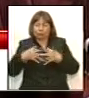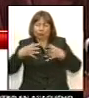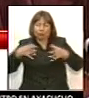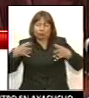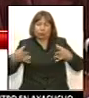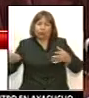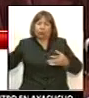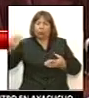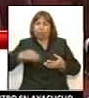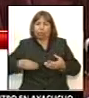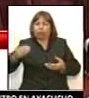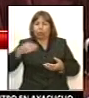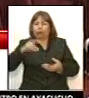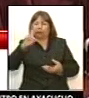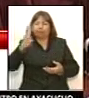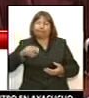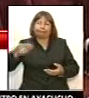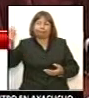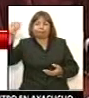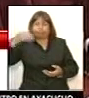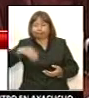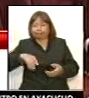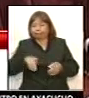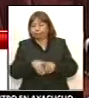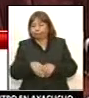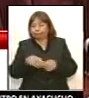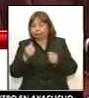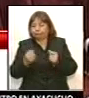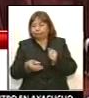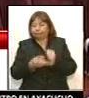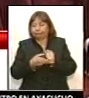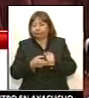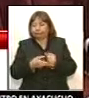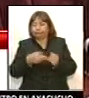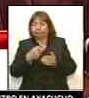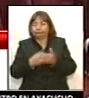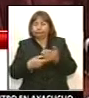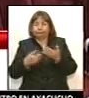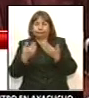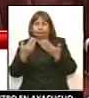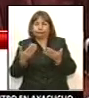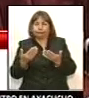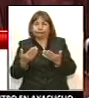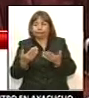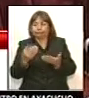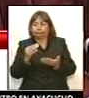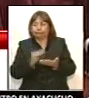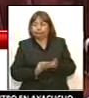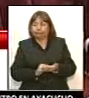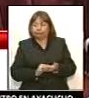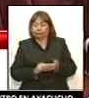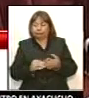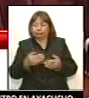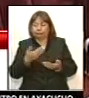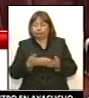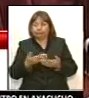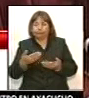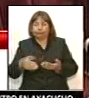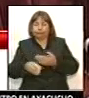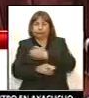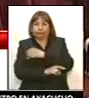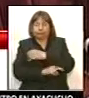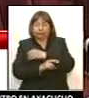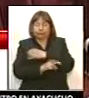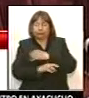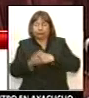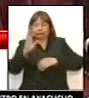digamos, del problema de la inseguridad que le está dando este éxodo masivo de venezolanos en el país? Eso es la